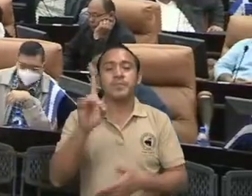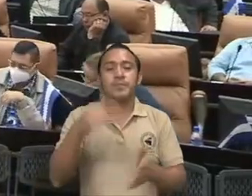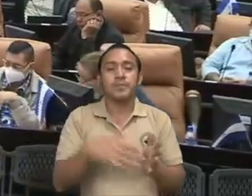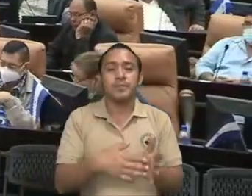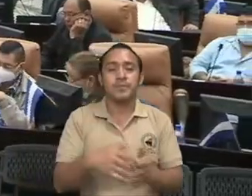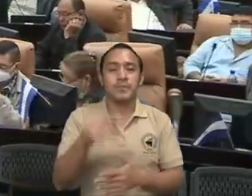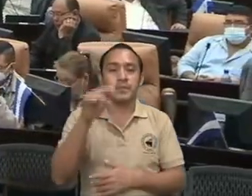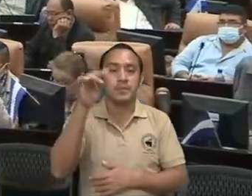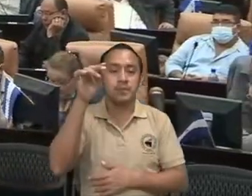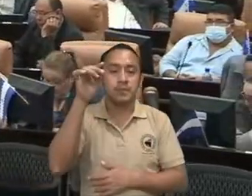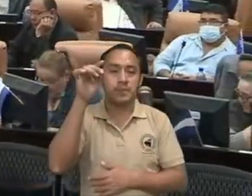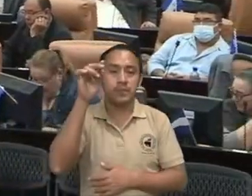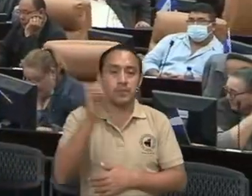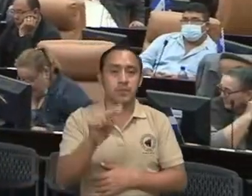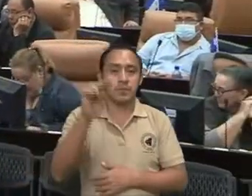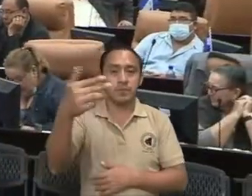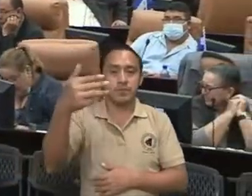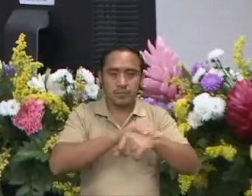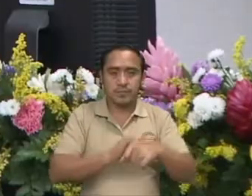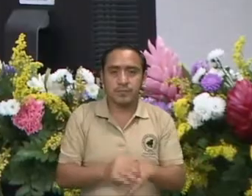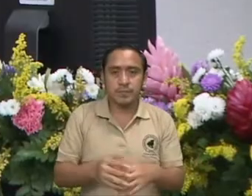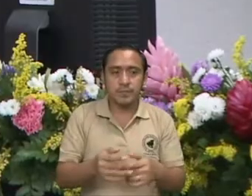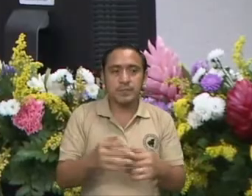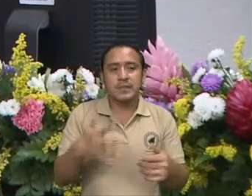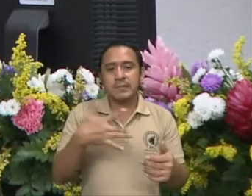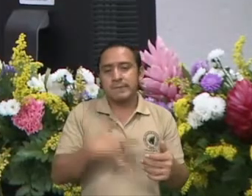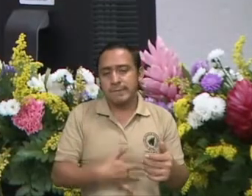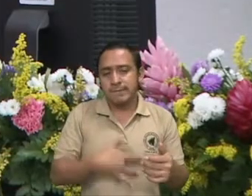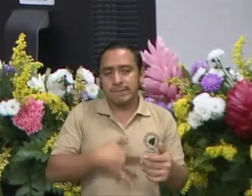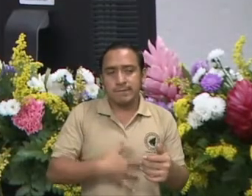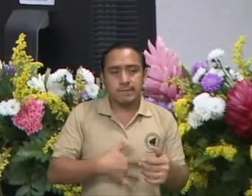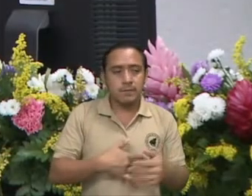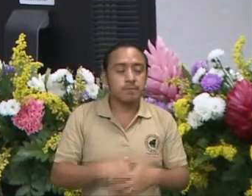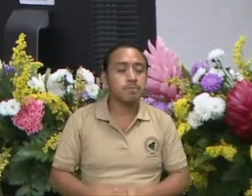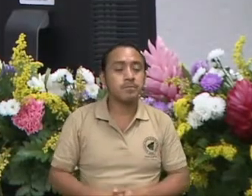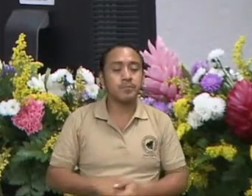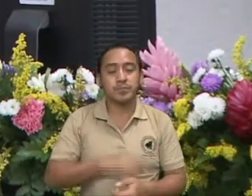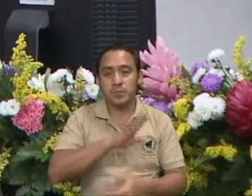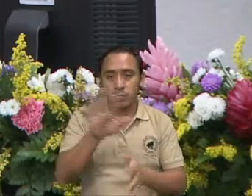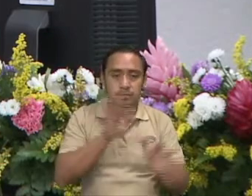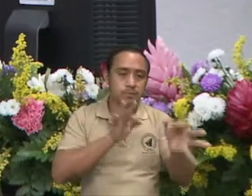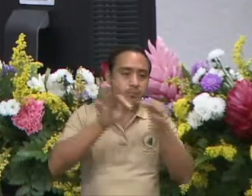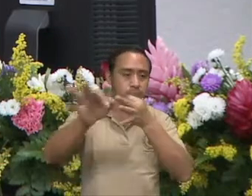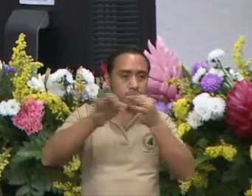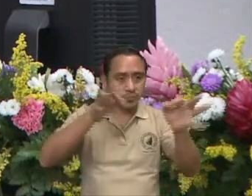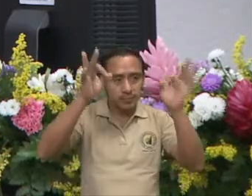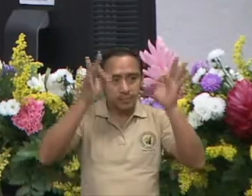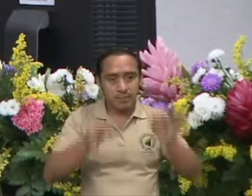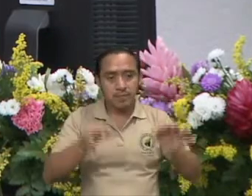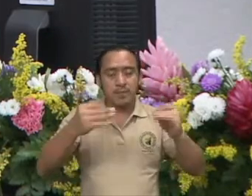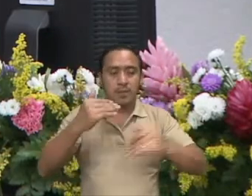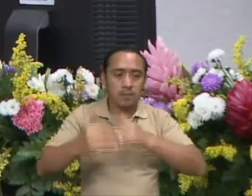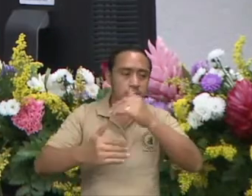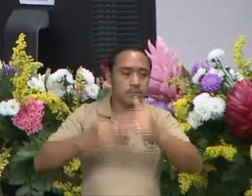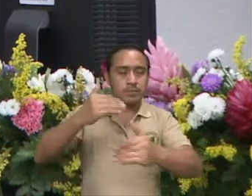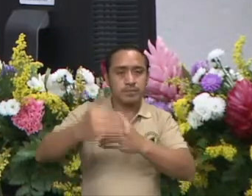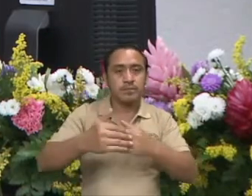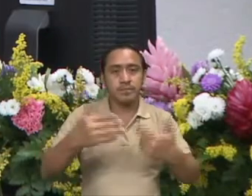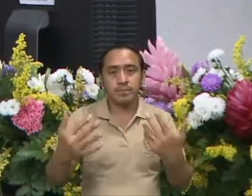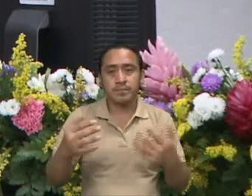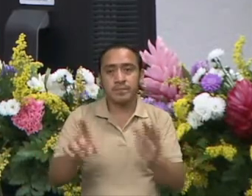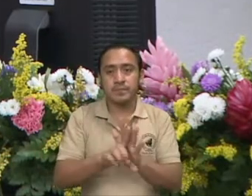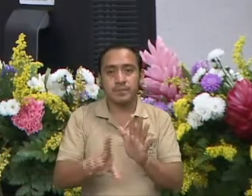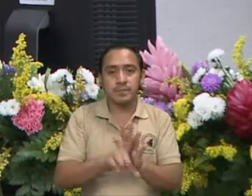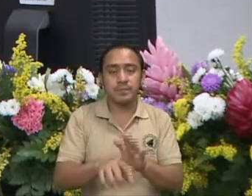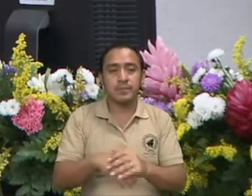en el 2019 para convertirse en la Cámara de Empresas de Comunicación para Mercadeo ONAP. Por tanto,